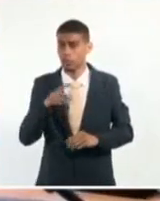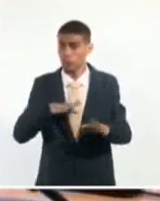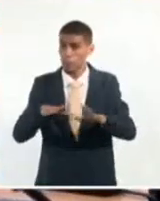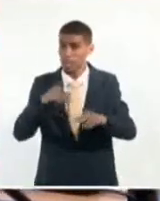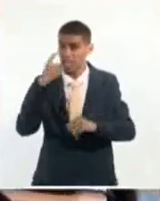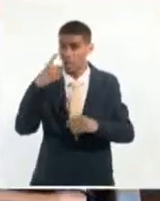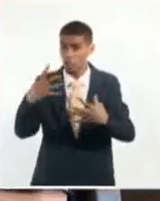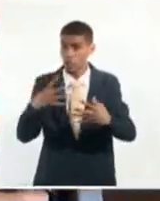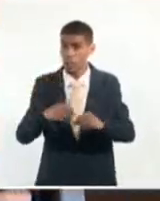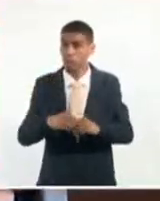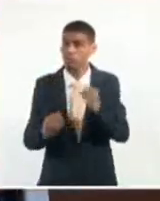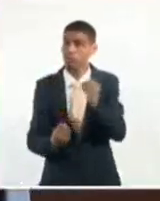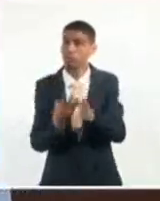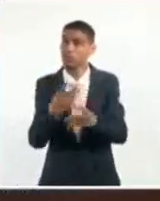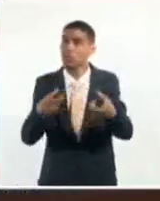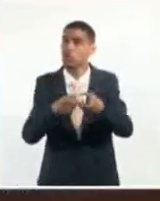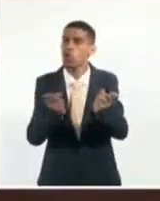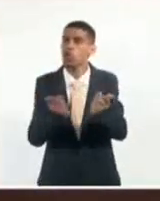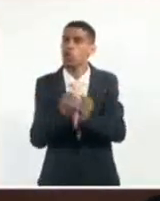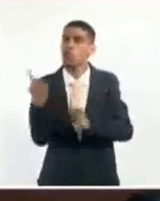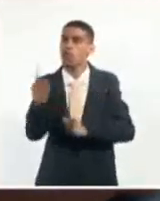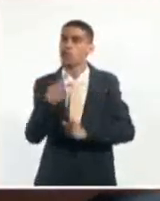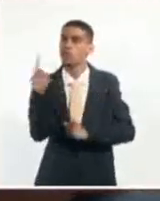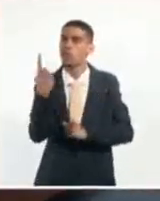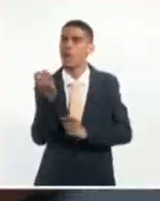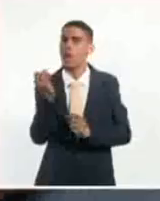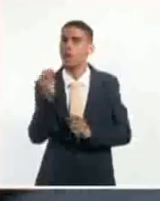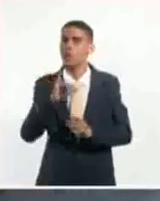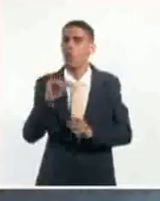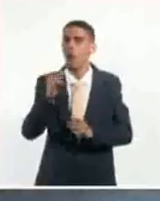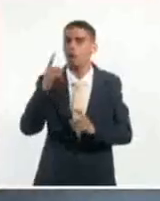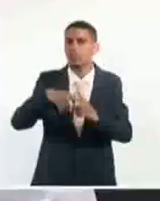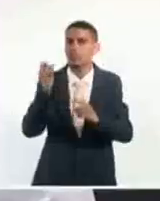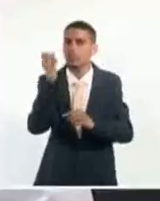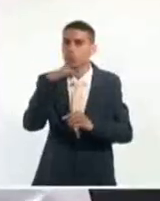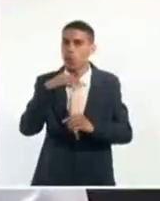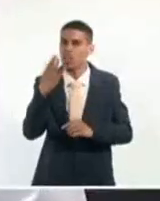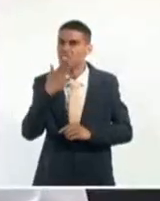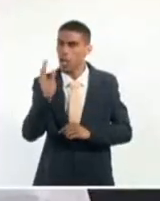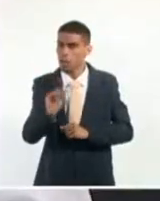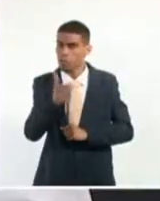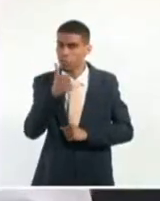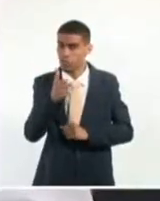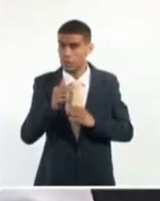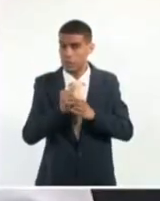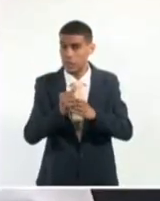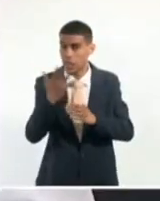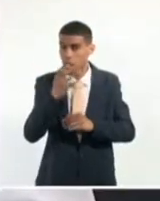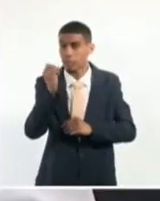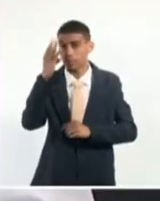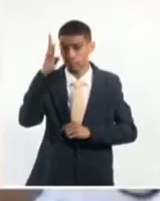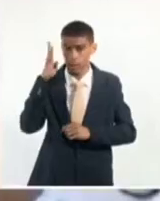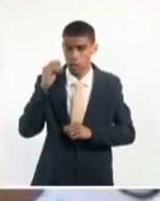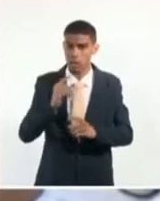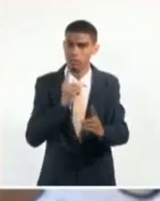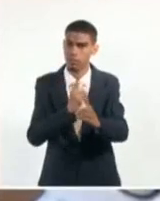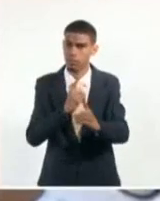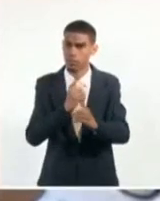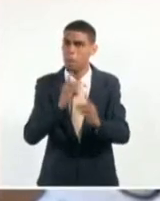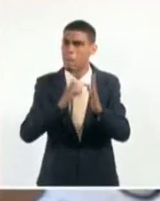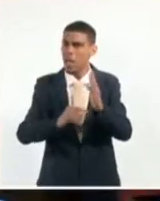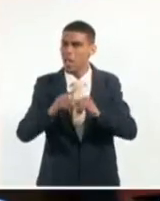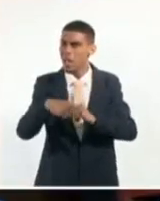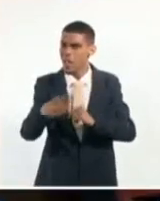constituyó la creación del Consejo Nacional de Innovación, órgano consultivo que encabeza el jefe de Estado y promueve en encuentros sistemáticos